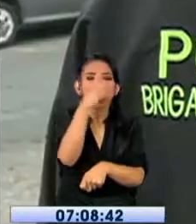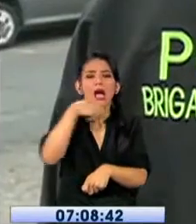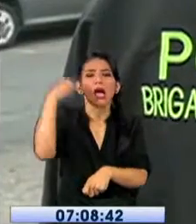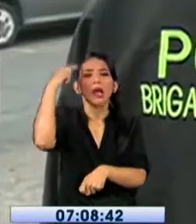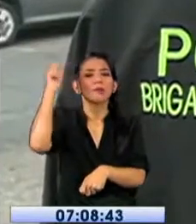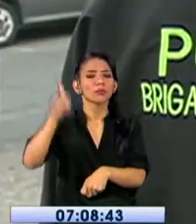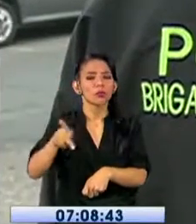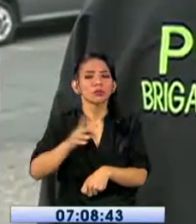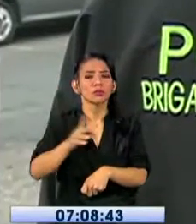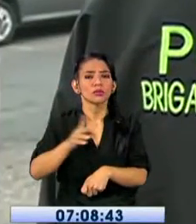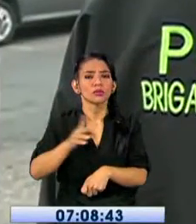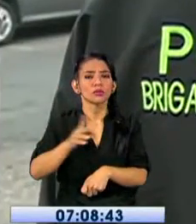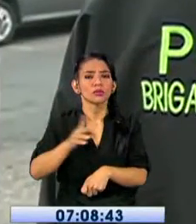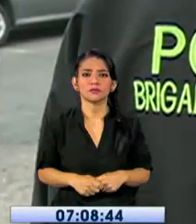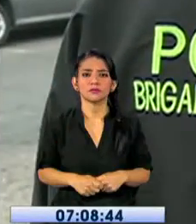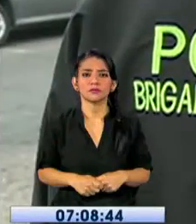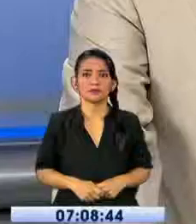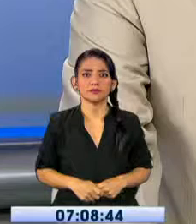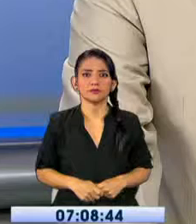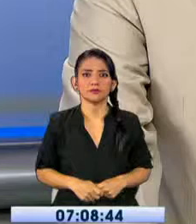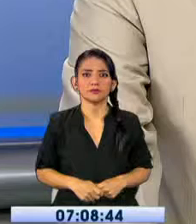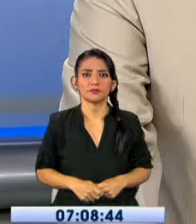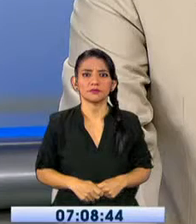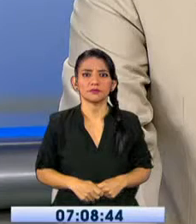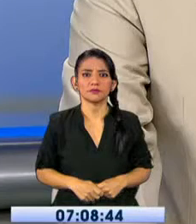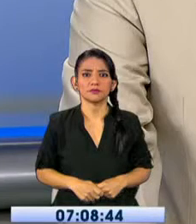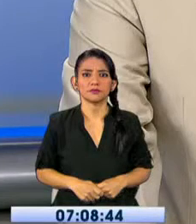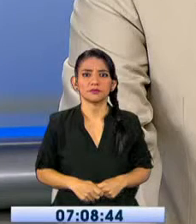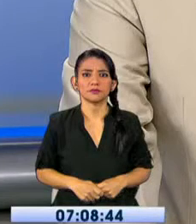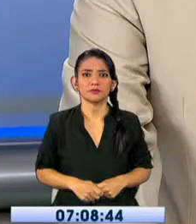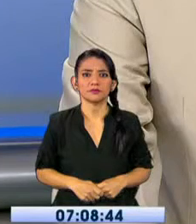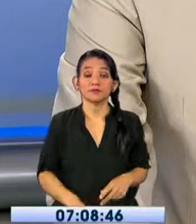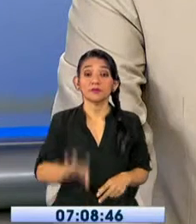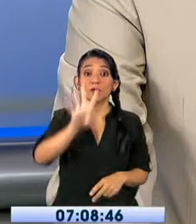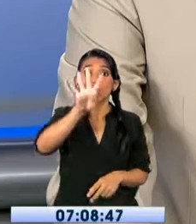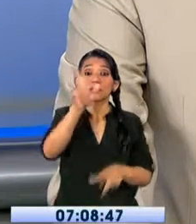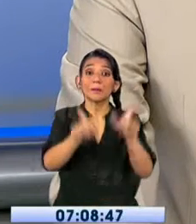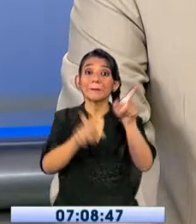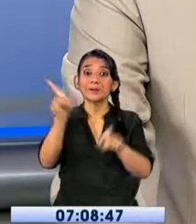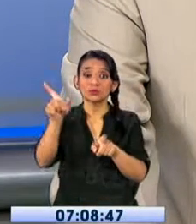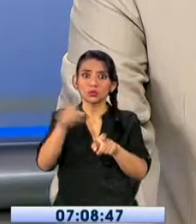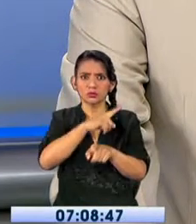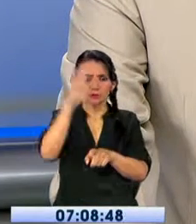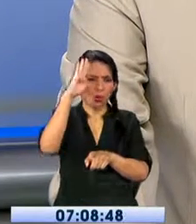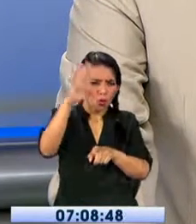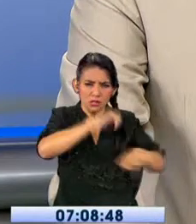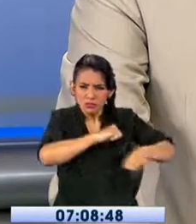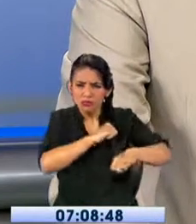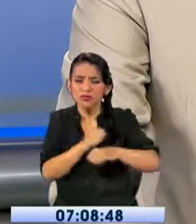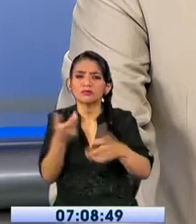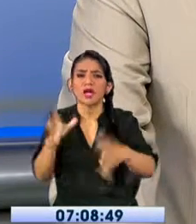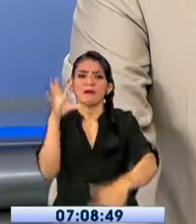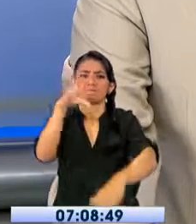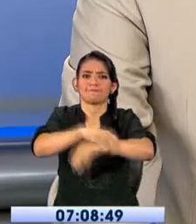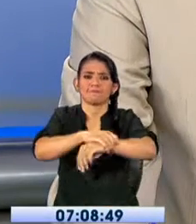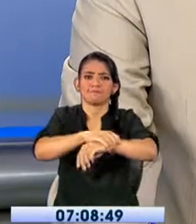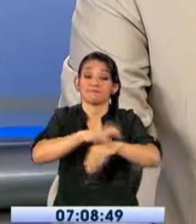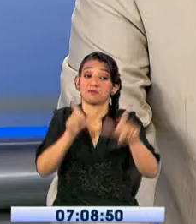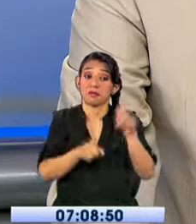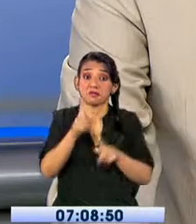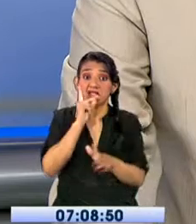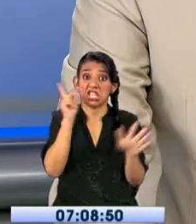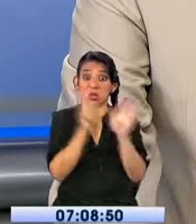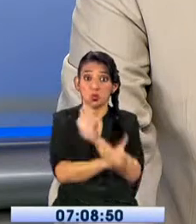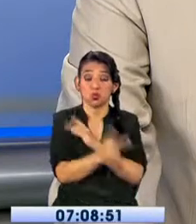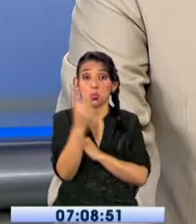En Quito, informó Iván Casamen. Cuatro personas fueron detenidas tras un operativo policial. Según las denuncias, los sujetos,